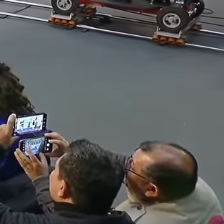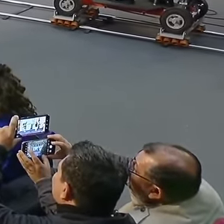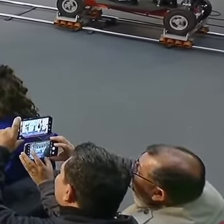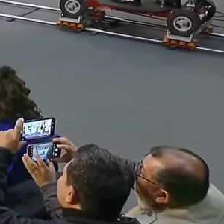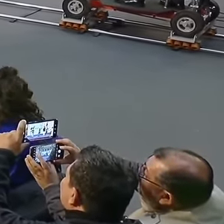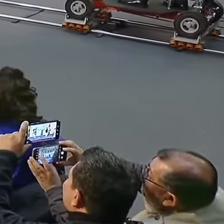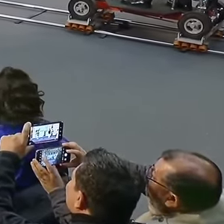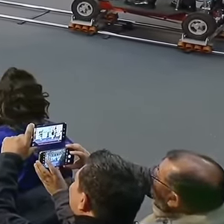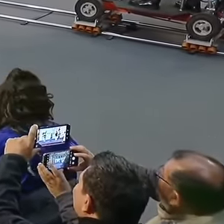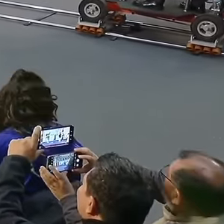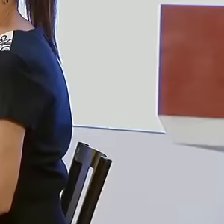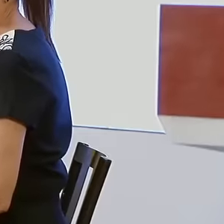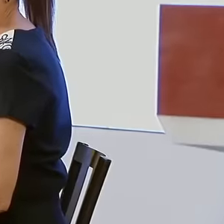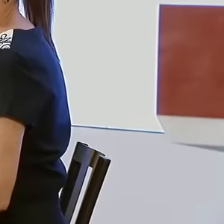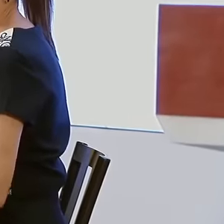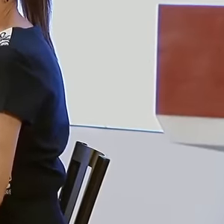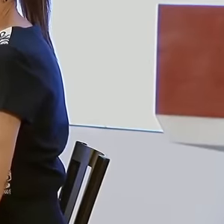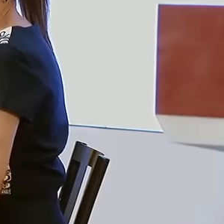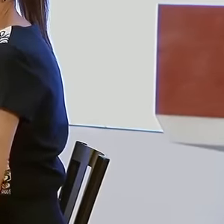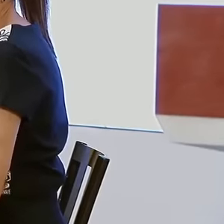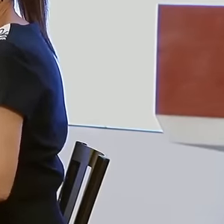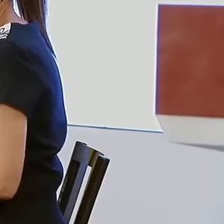Muy bien.